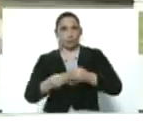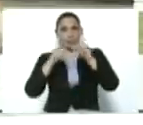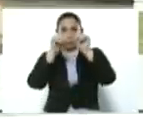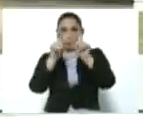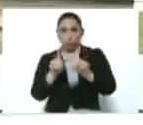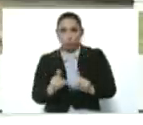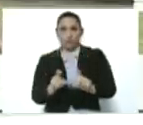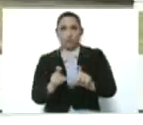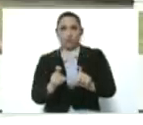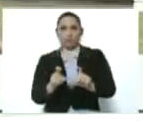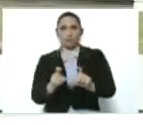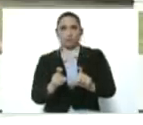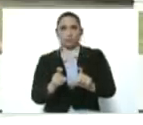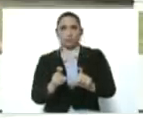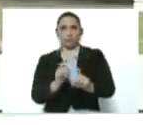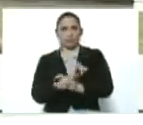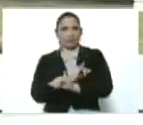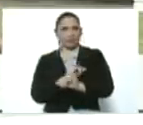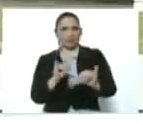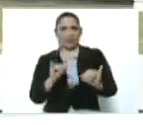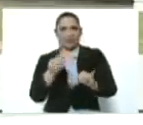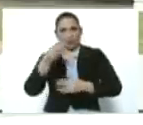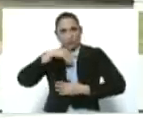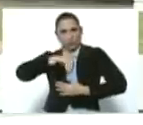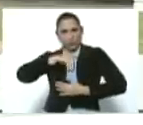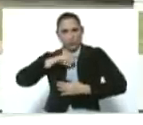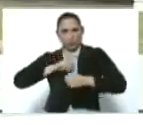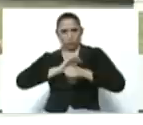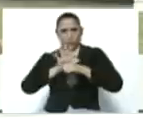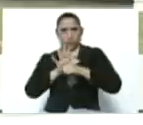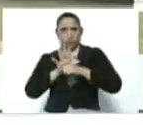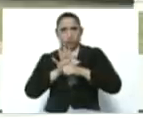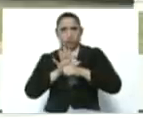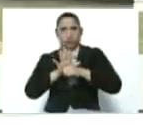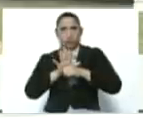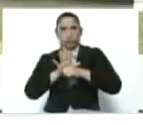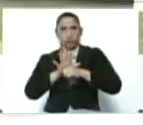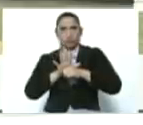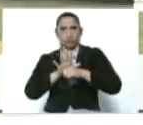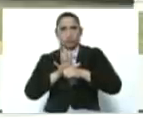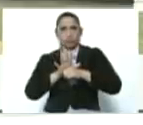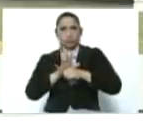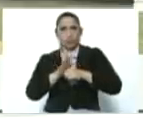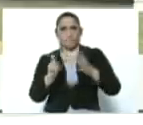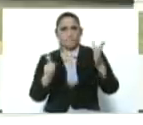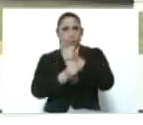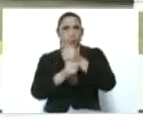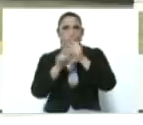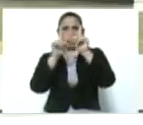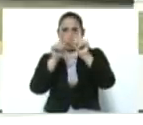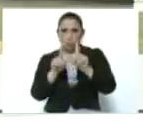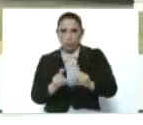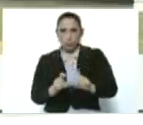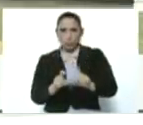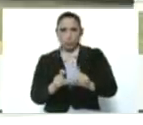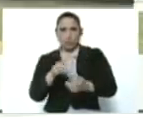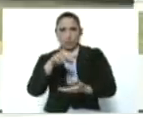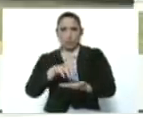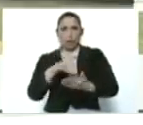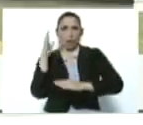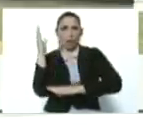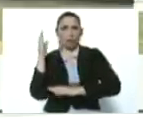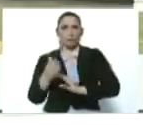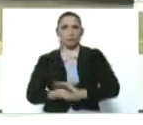pero ya traía el coronavirus lo cultivó y se le detectó en el estado lara